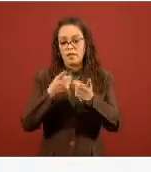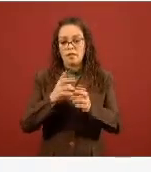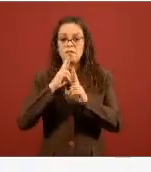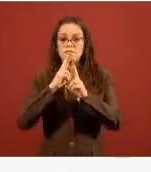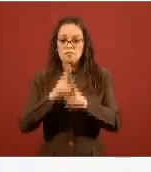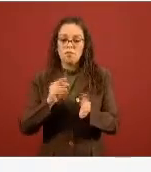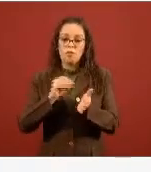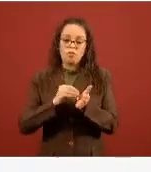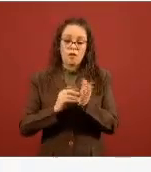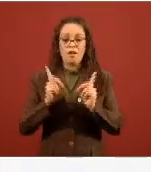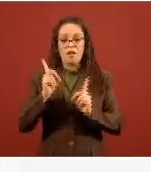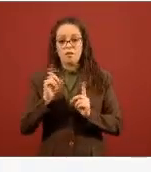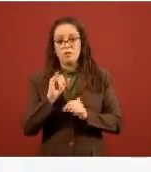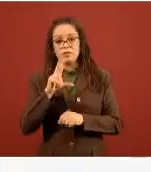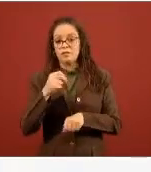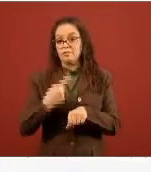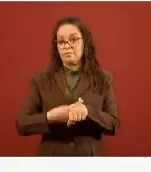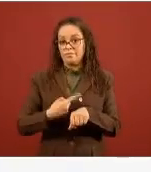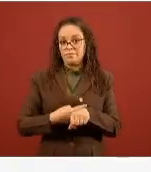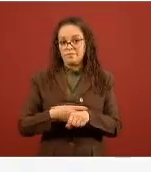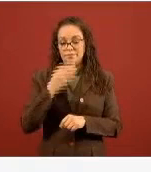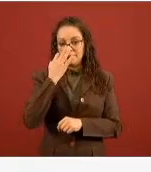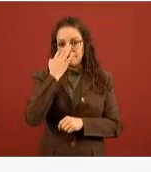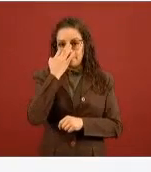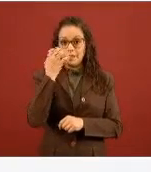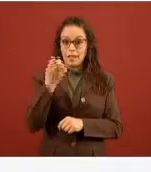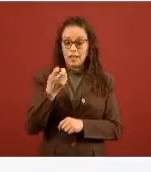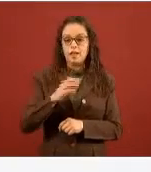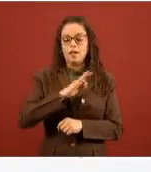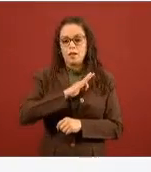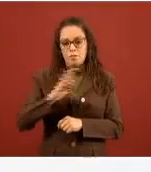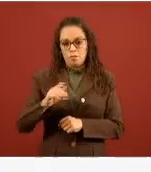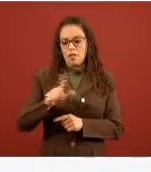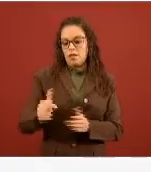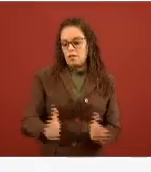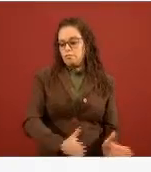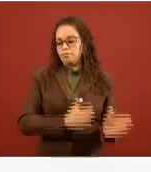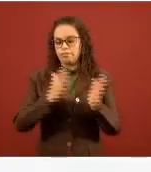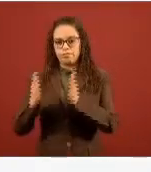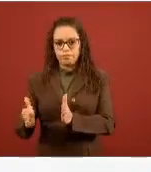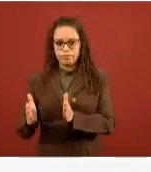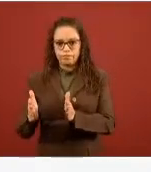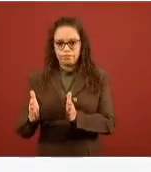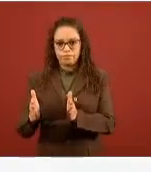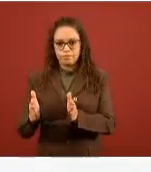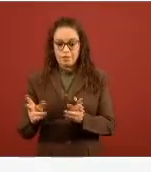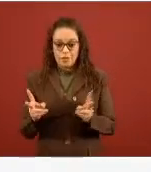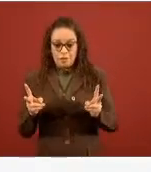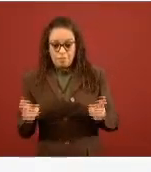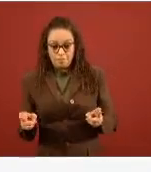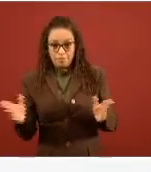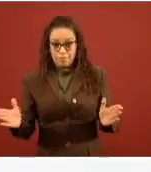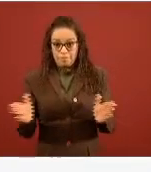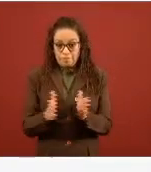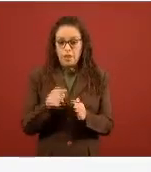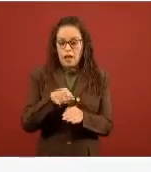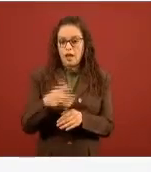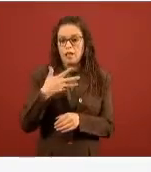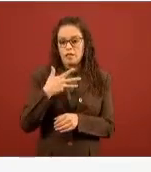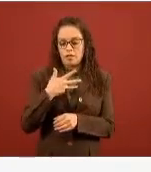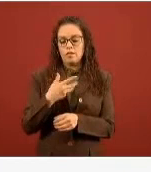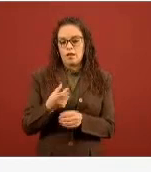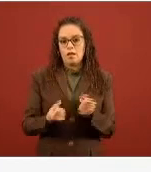entonces podría existir más casos al siguiente corte que pudieran en su momento tener alguno de